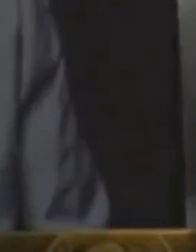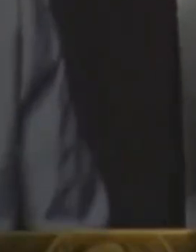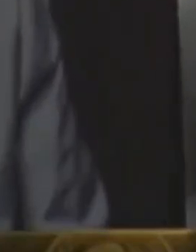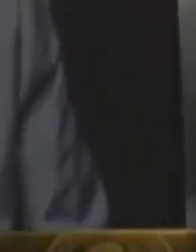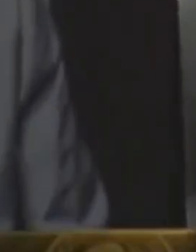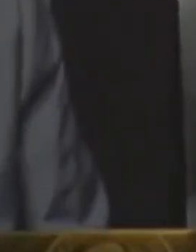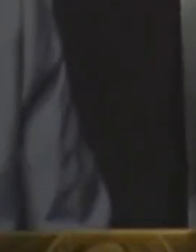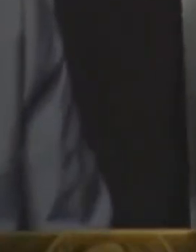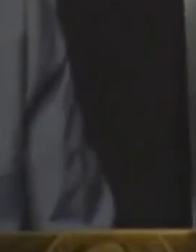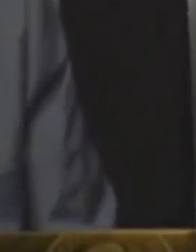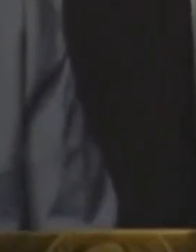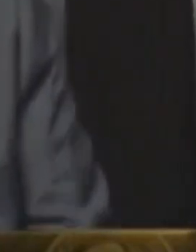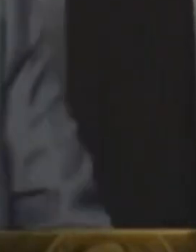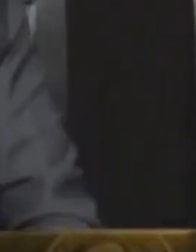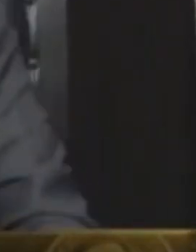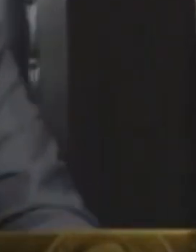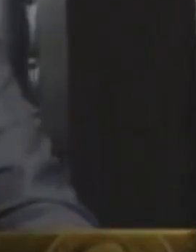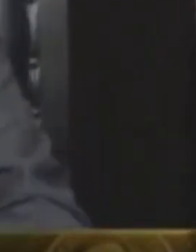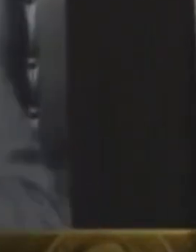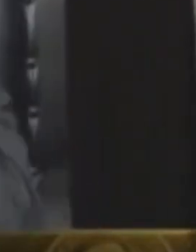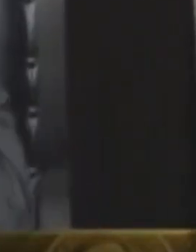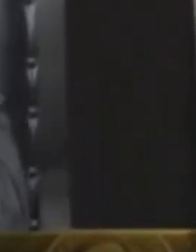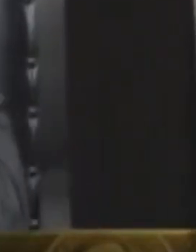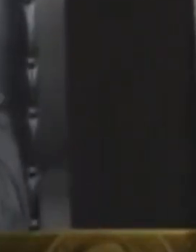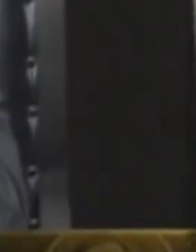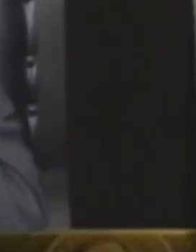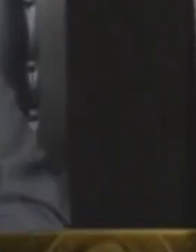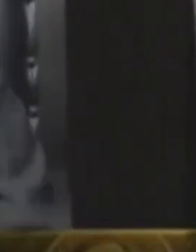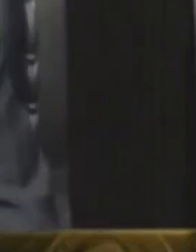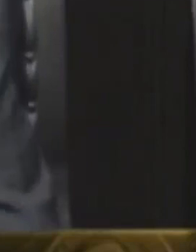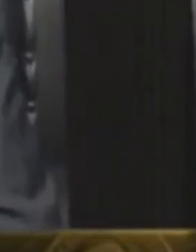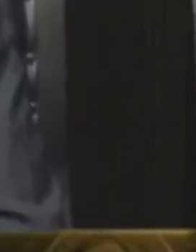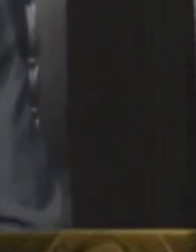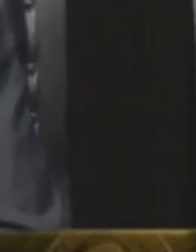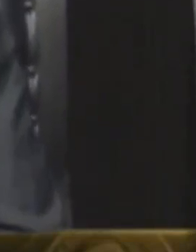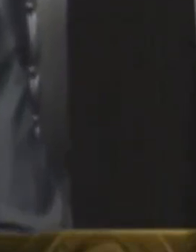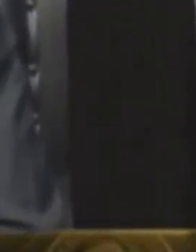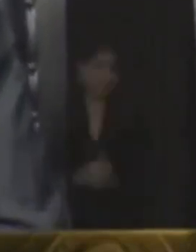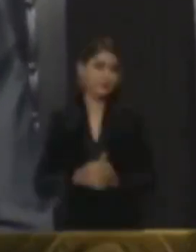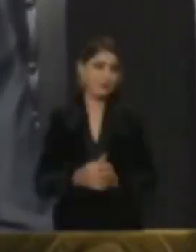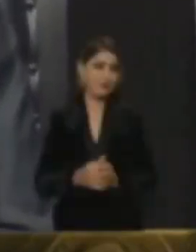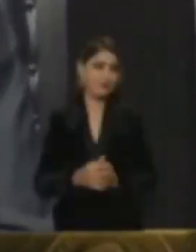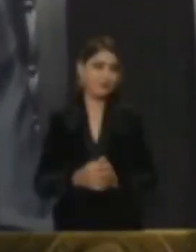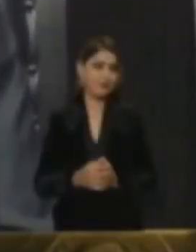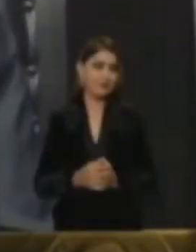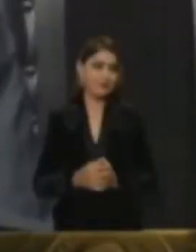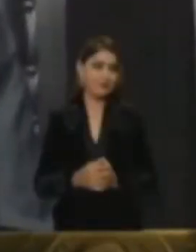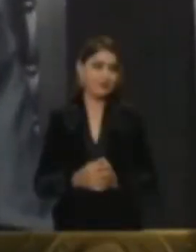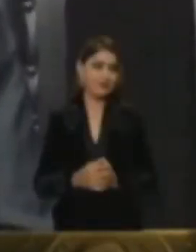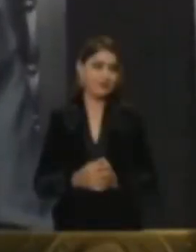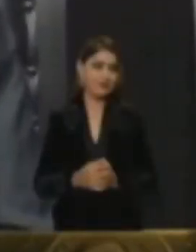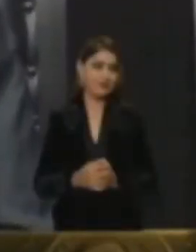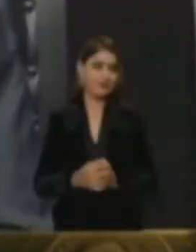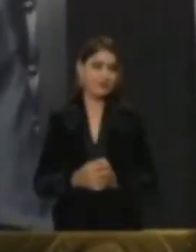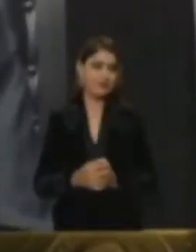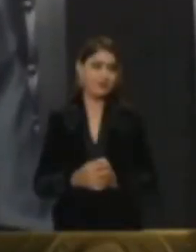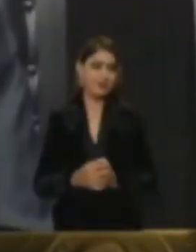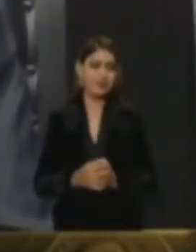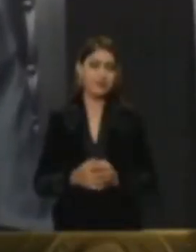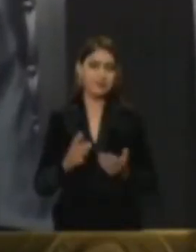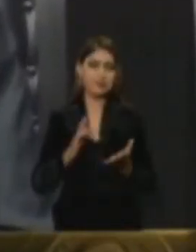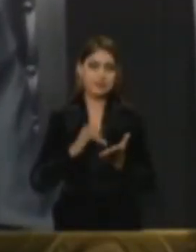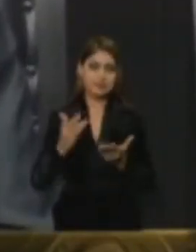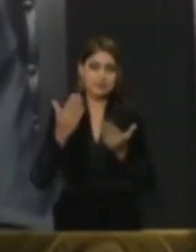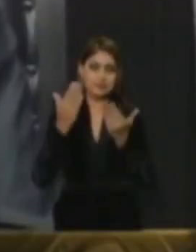nuestro agradecimiento por su presencia en esta sesión solemne. Al